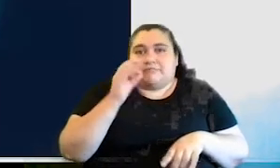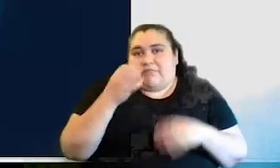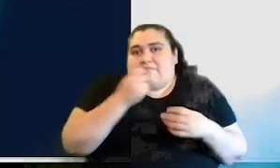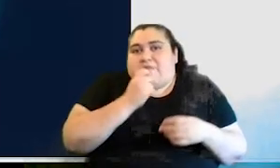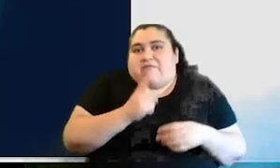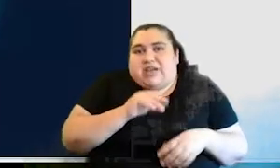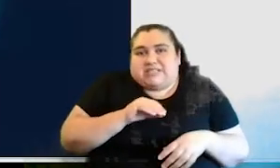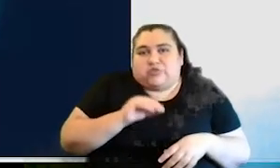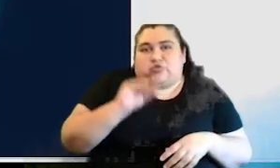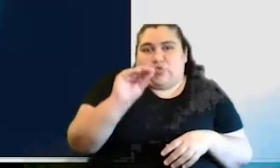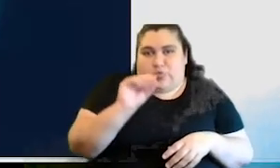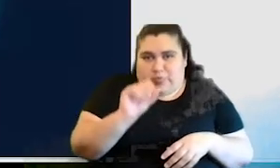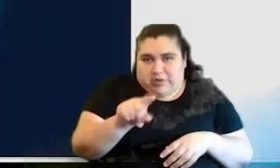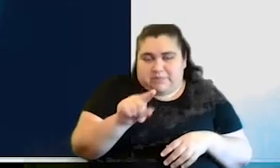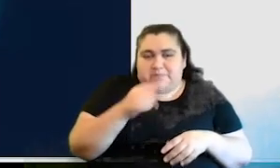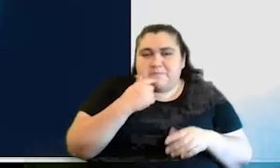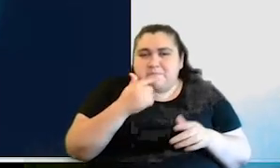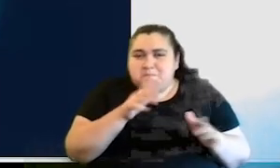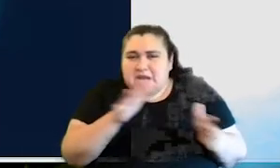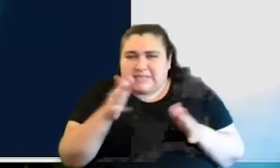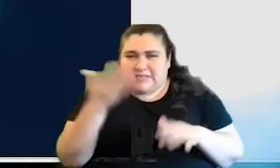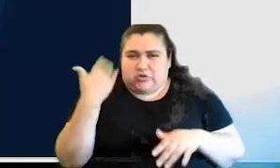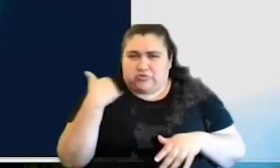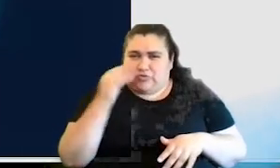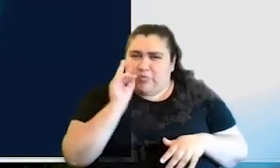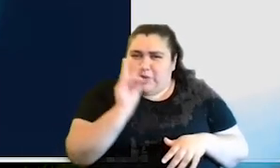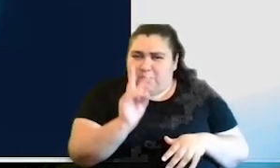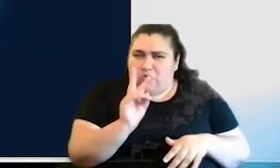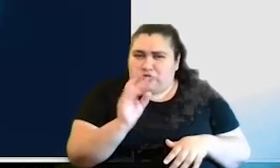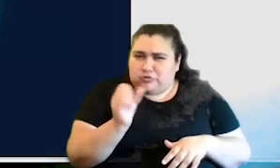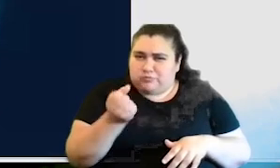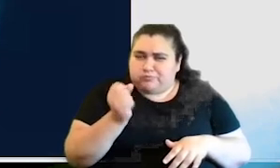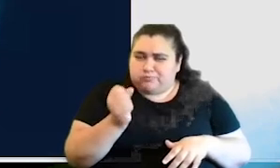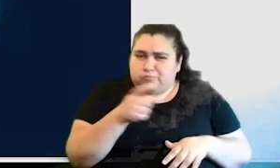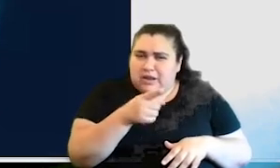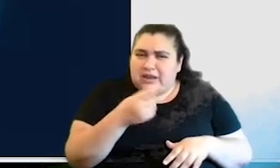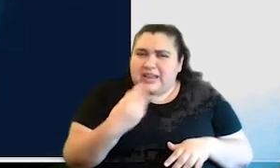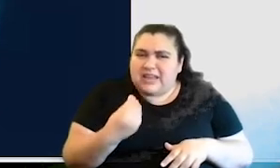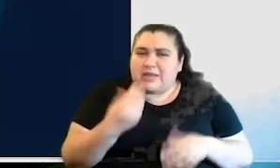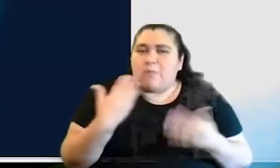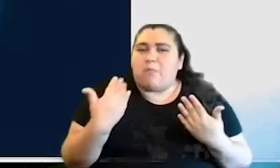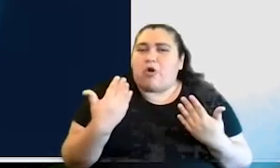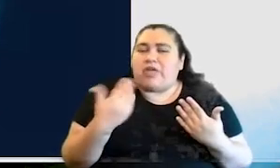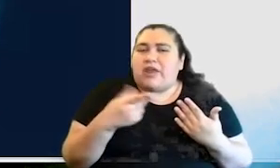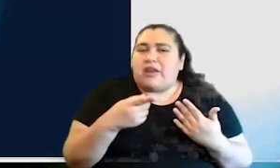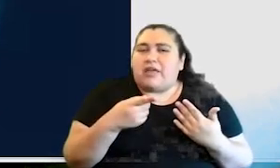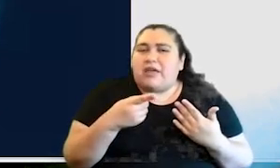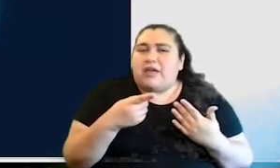una similitud con lo que nosotros habíamos visto, que es la posibilidad de que existan